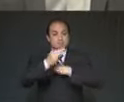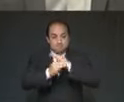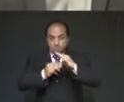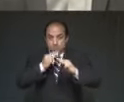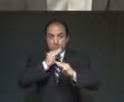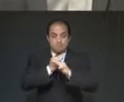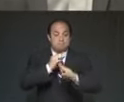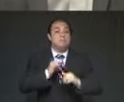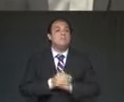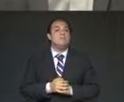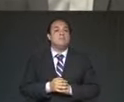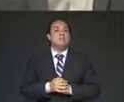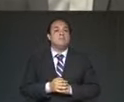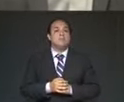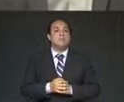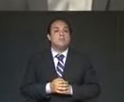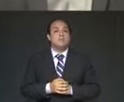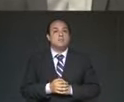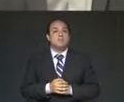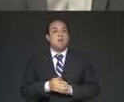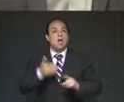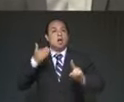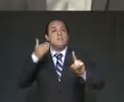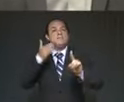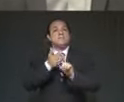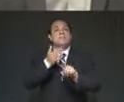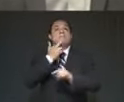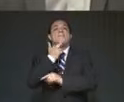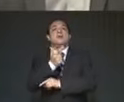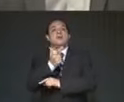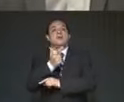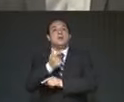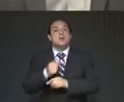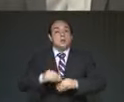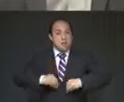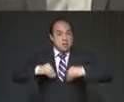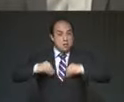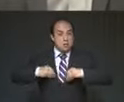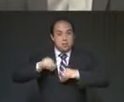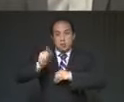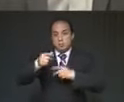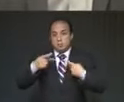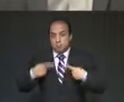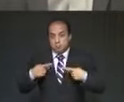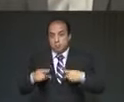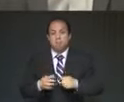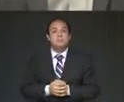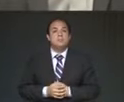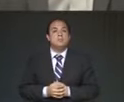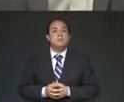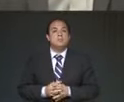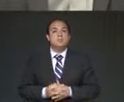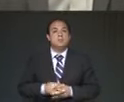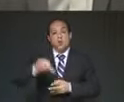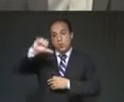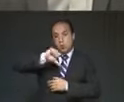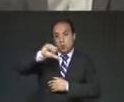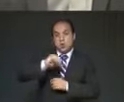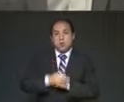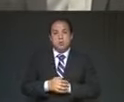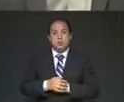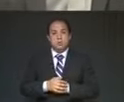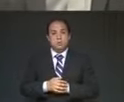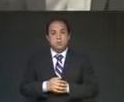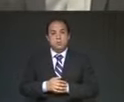mundo a querer mejorar la vida de otras personas. Hoy, con gran